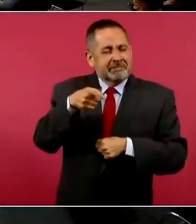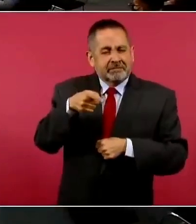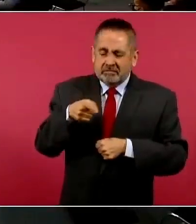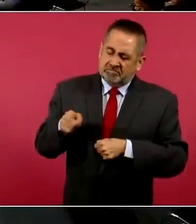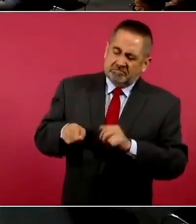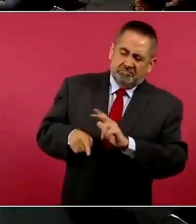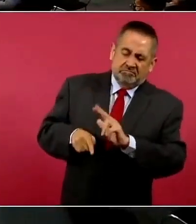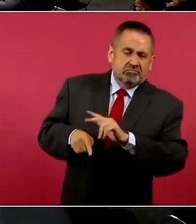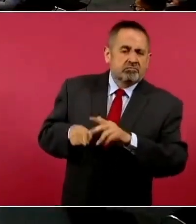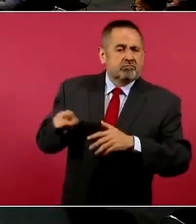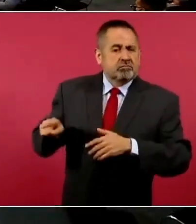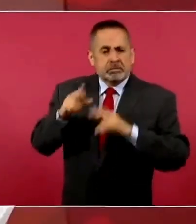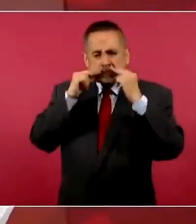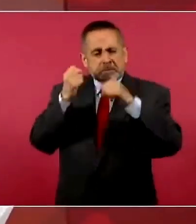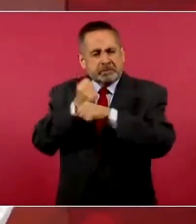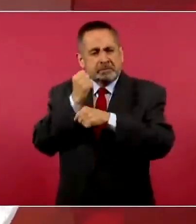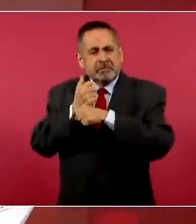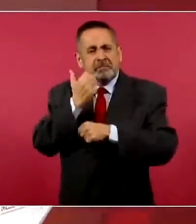si quería